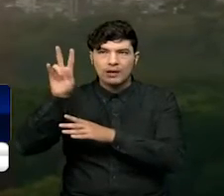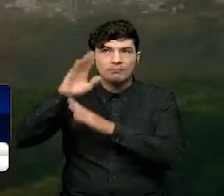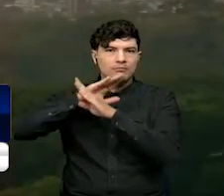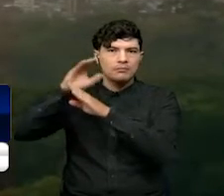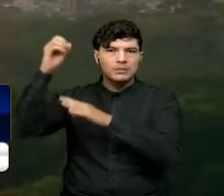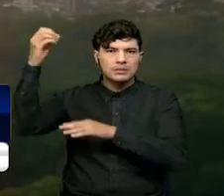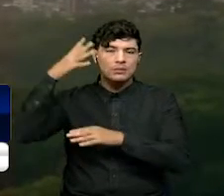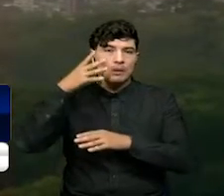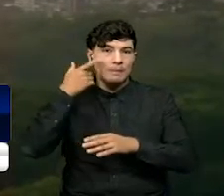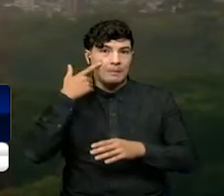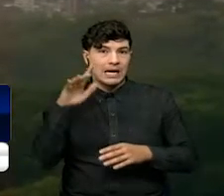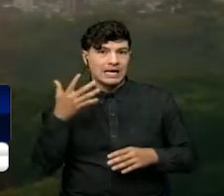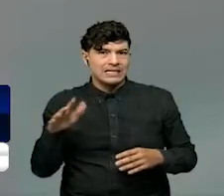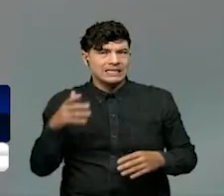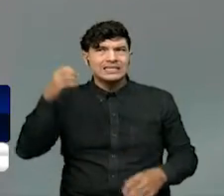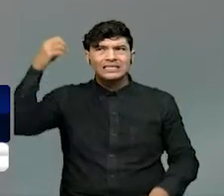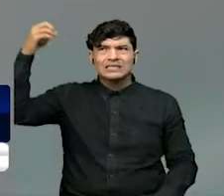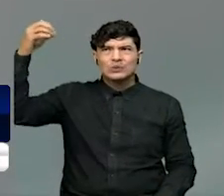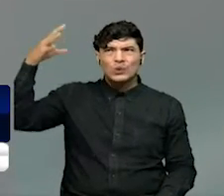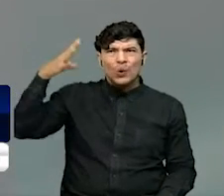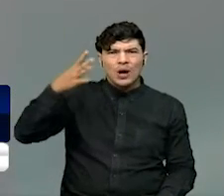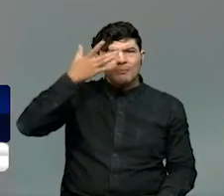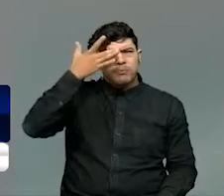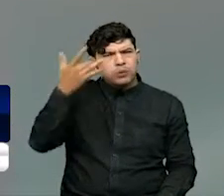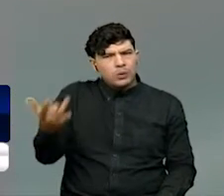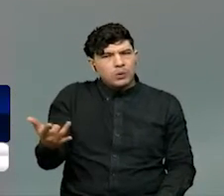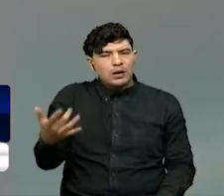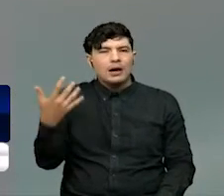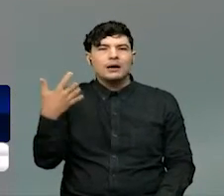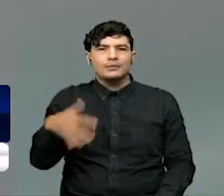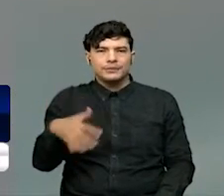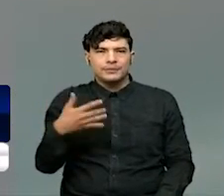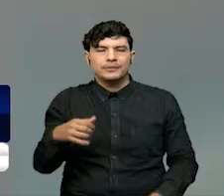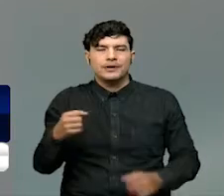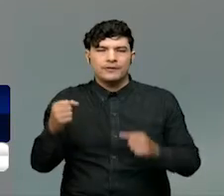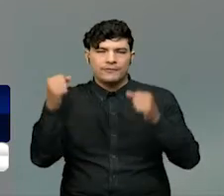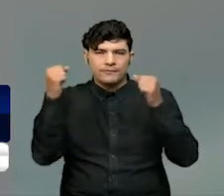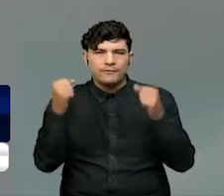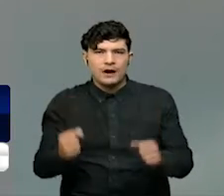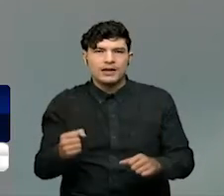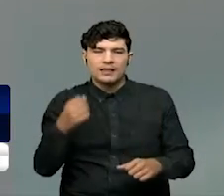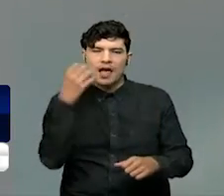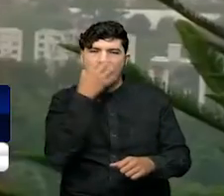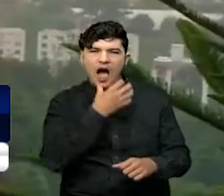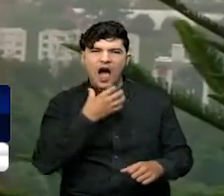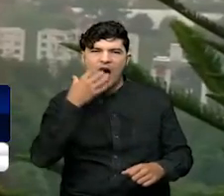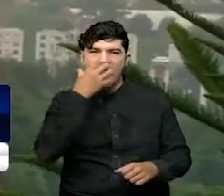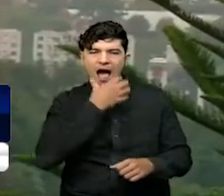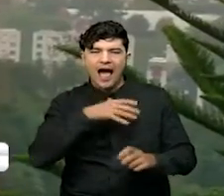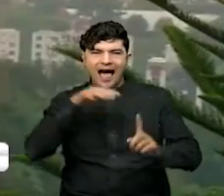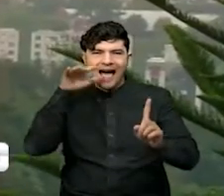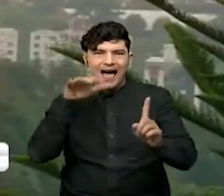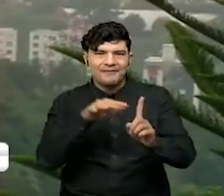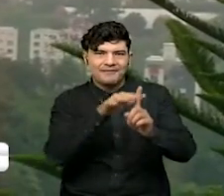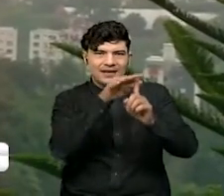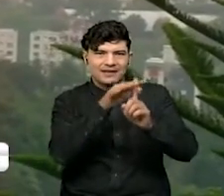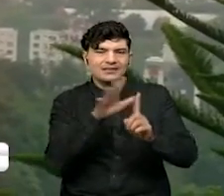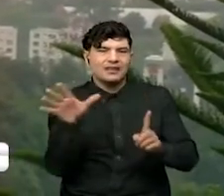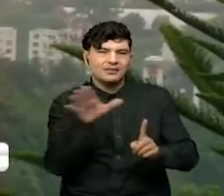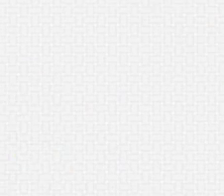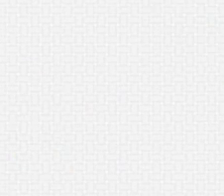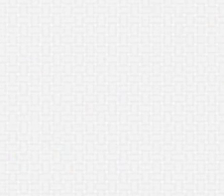estas manifestaciones de radiaciones ultravioletas están asociadas a las altas temperaturas que afectan a los habitantes del área